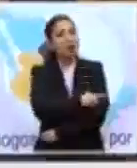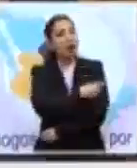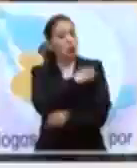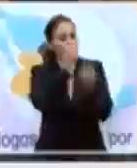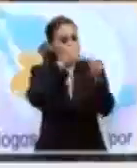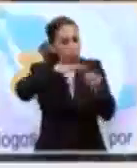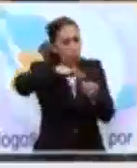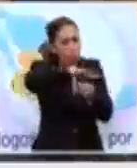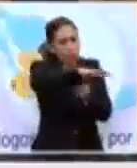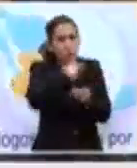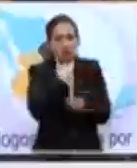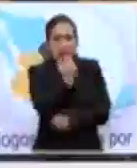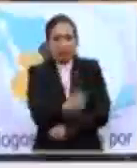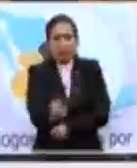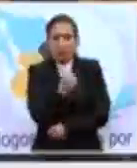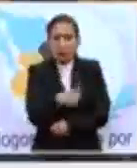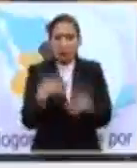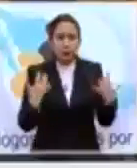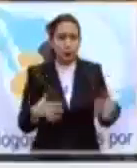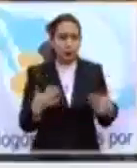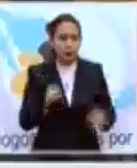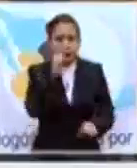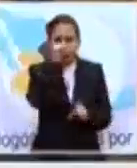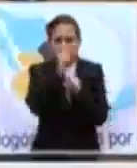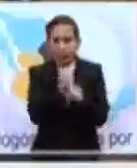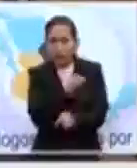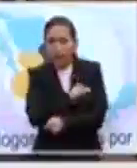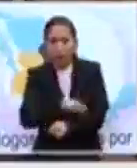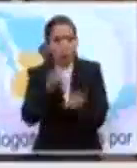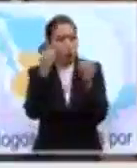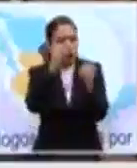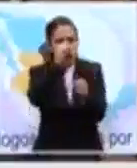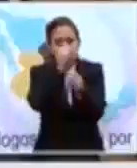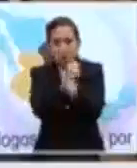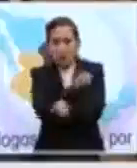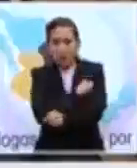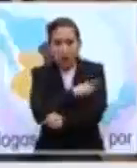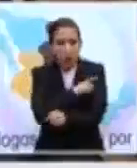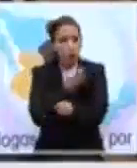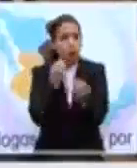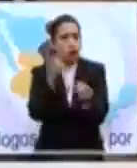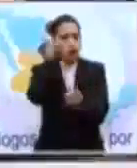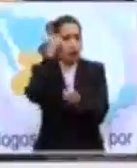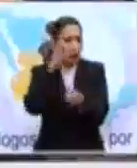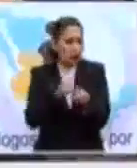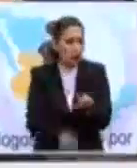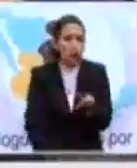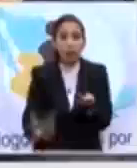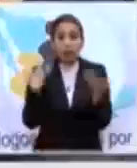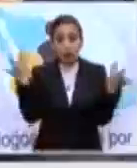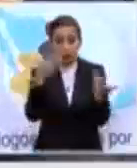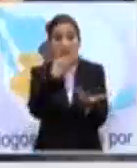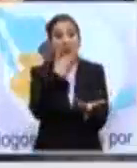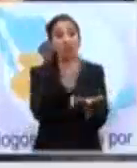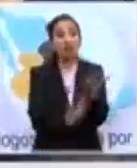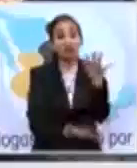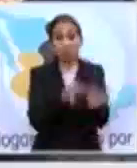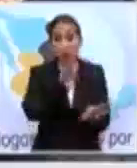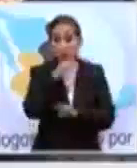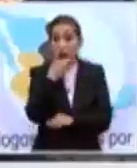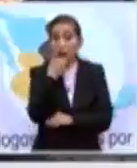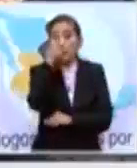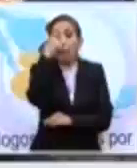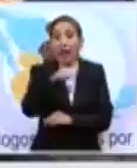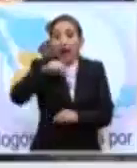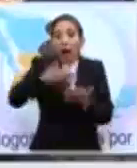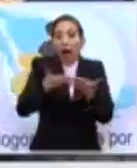mucha gente con talento que ha pasado en la Secretaría, muchos secretarios de salud, muchos directores que han hecho cosas valiosas para